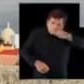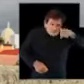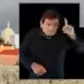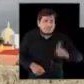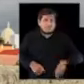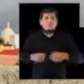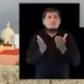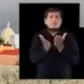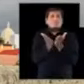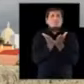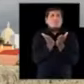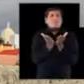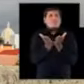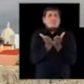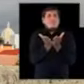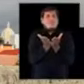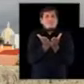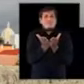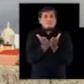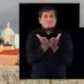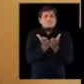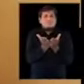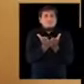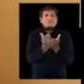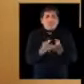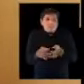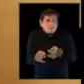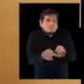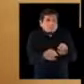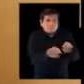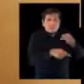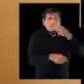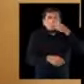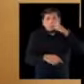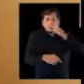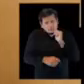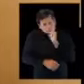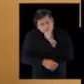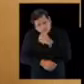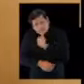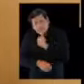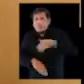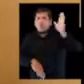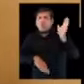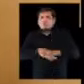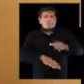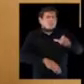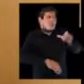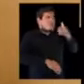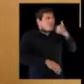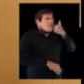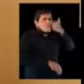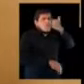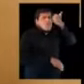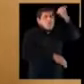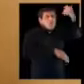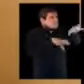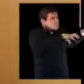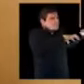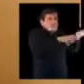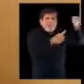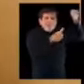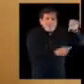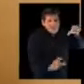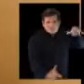Nunca a trabajar Cuántos niños y niñas Van a pagar Lo que los más